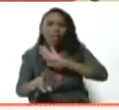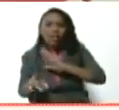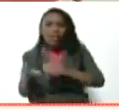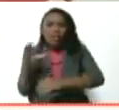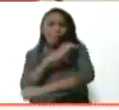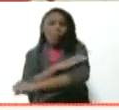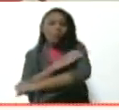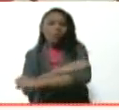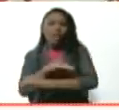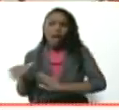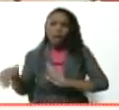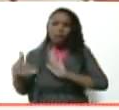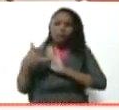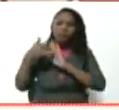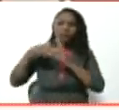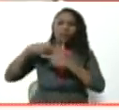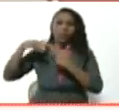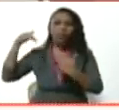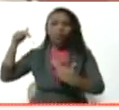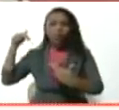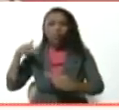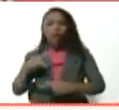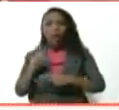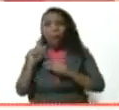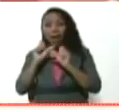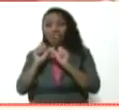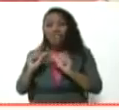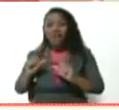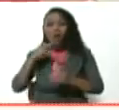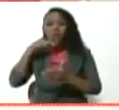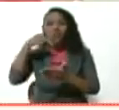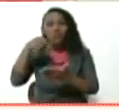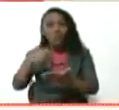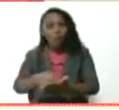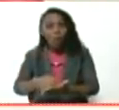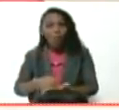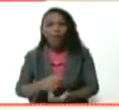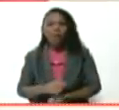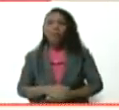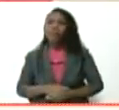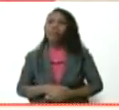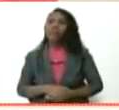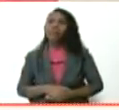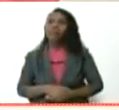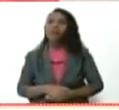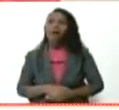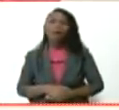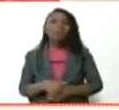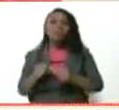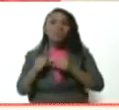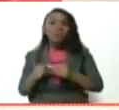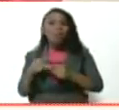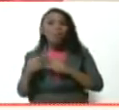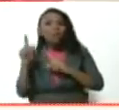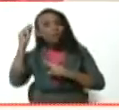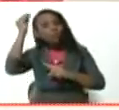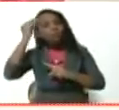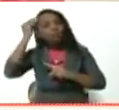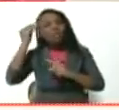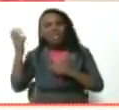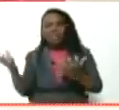la contrarrevolución, para fijar nombres. Entonces no les quedó otra pensar que